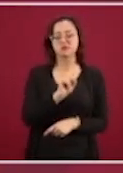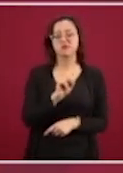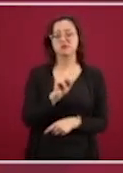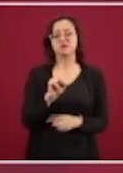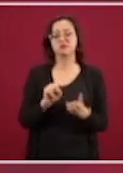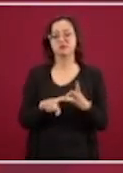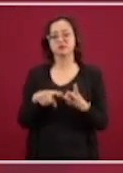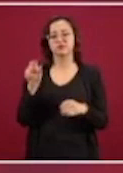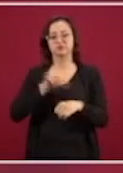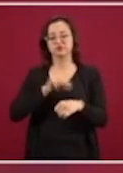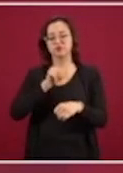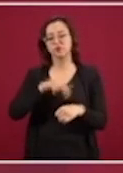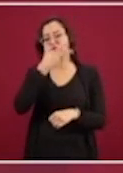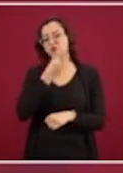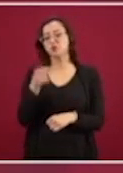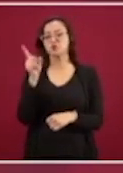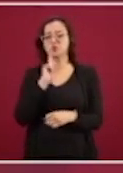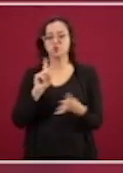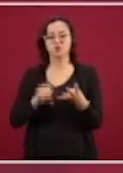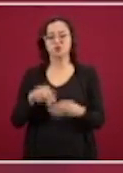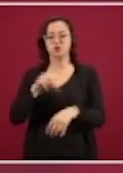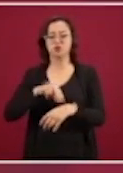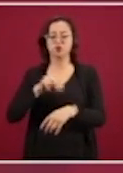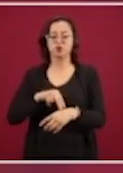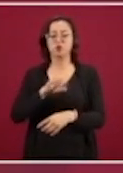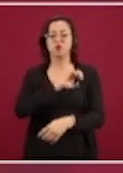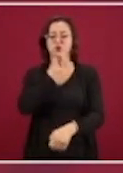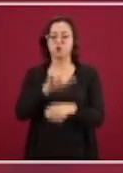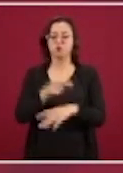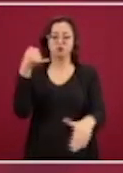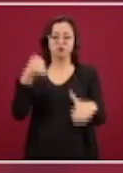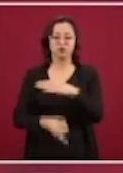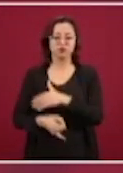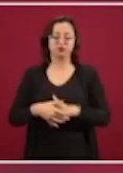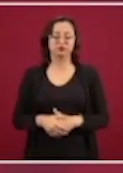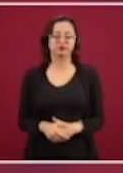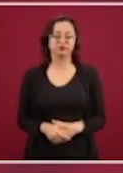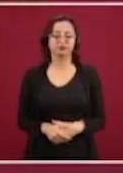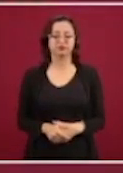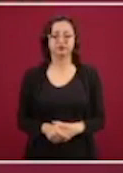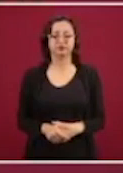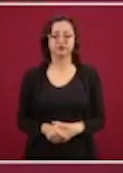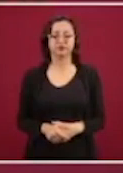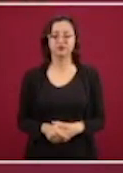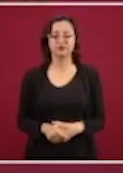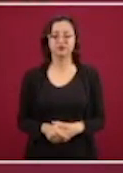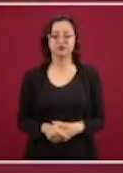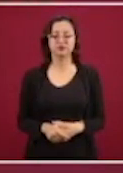a los médicos, a los especialistas. No se